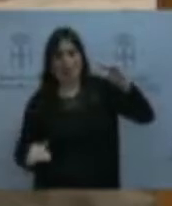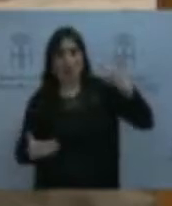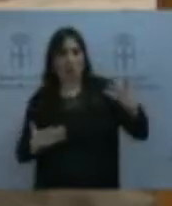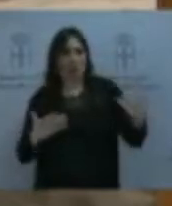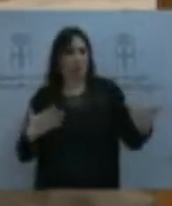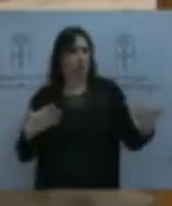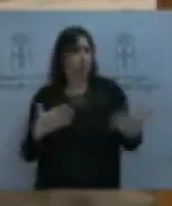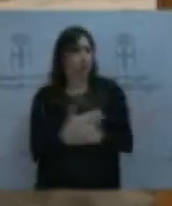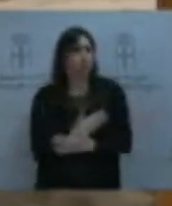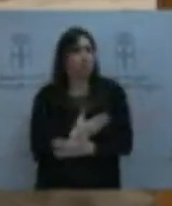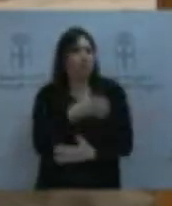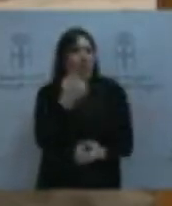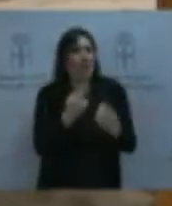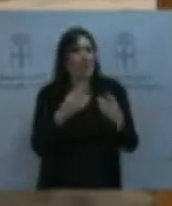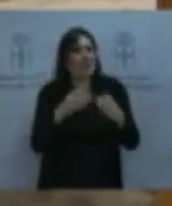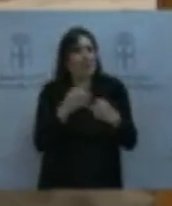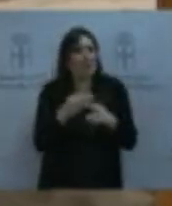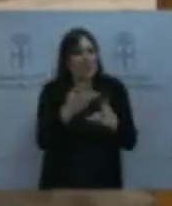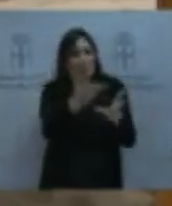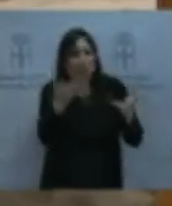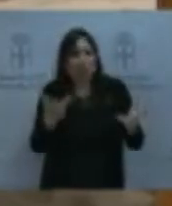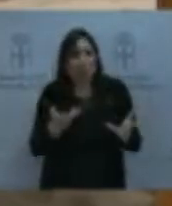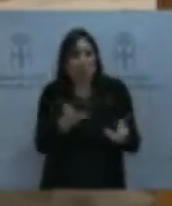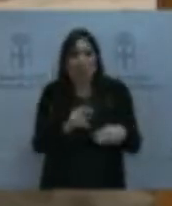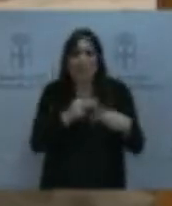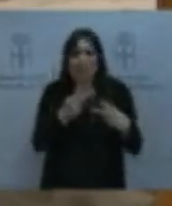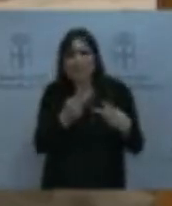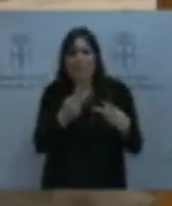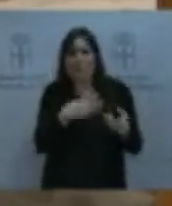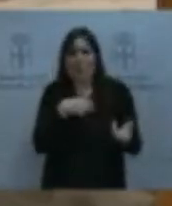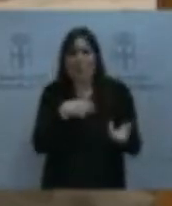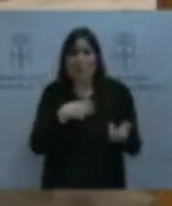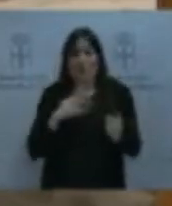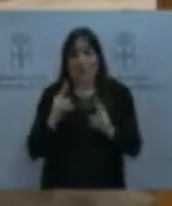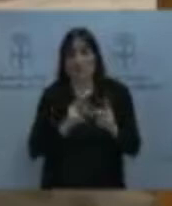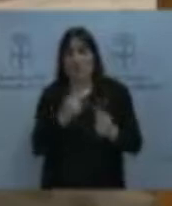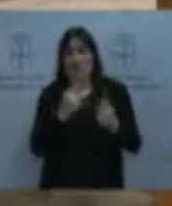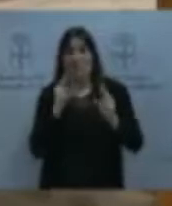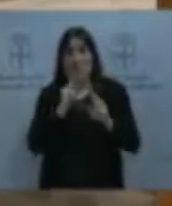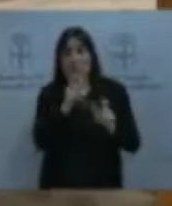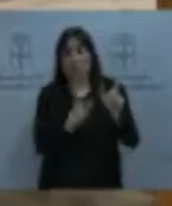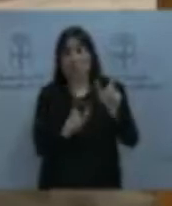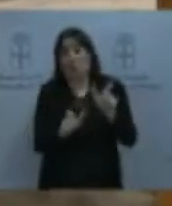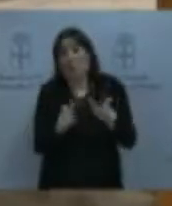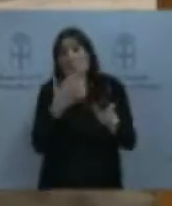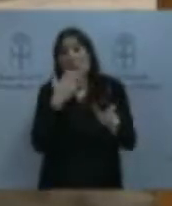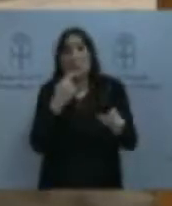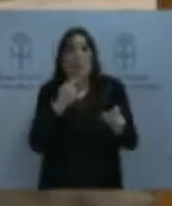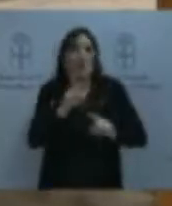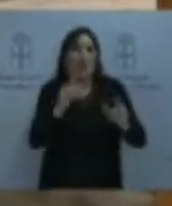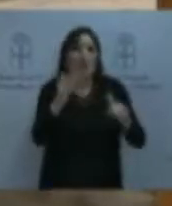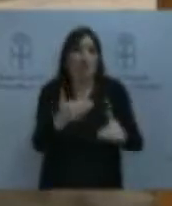lo que tenemos que reflexionar. Por una parte encontramos quienes niegan el problema, recordemos a Mariano Rajoy diciendo de esto no vamos a hablar, o bueno,